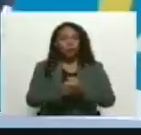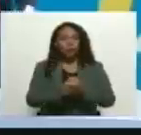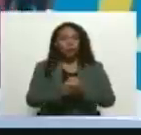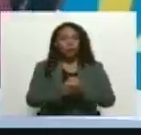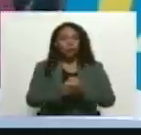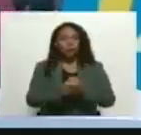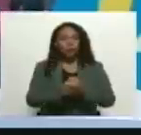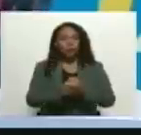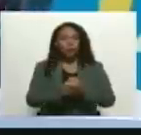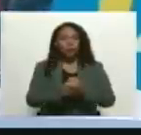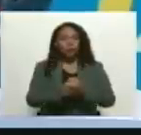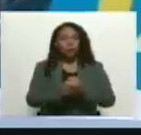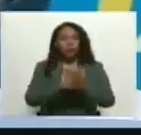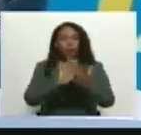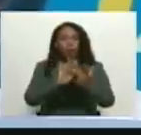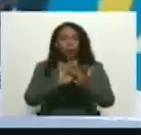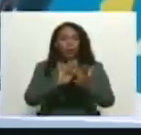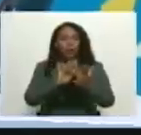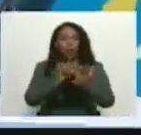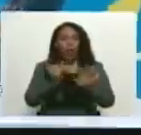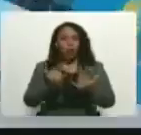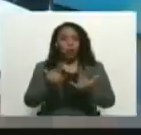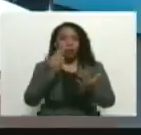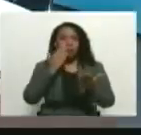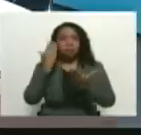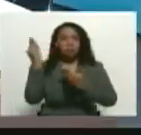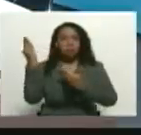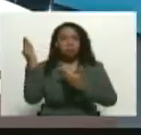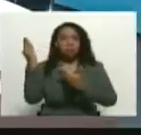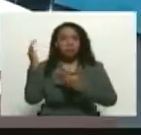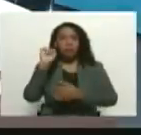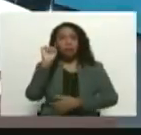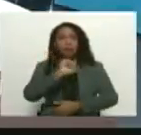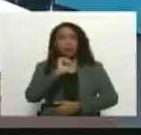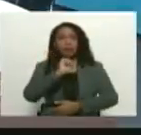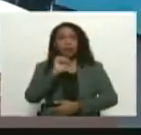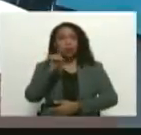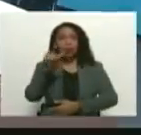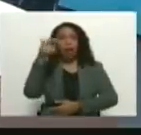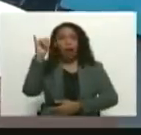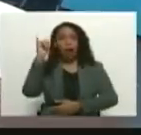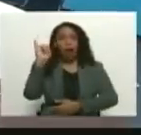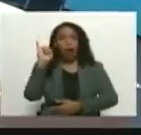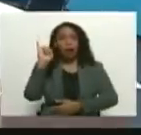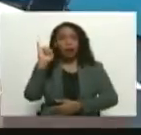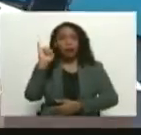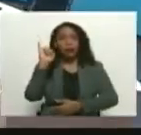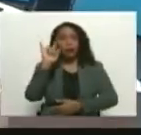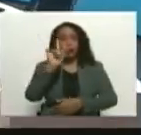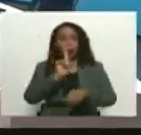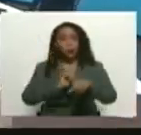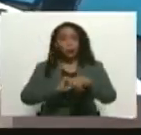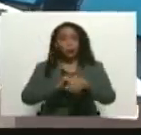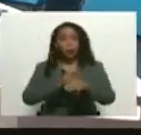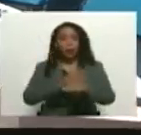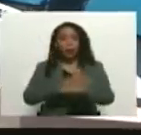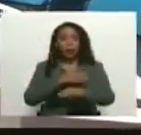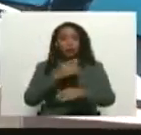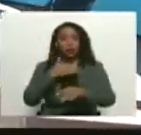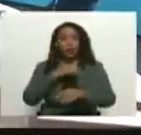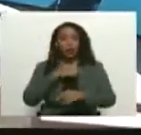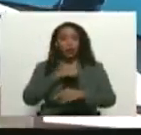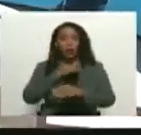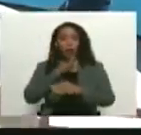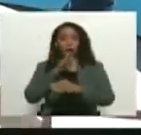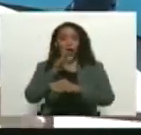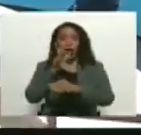vivo. Vamos a ver, ¿qué dices tú, Yoselín? Así es, presidente. Usted mencionaba hace algunos segunditos ir al sitio y justamente nos vamos al oriente de